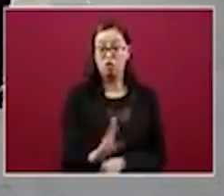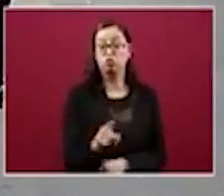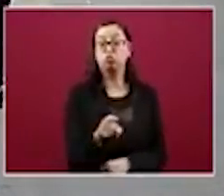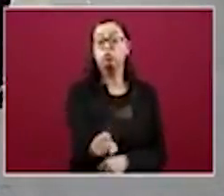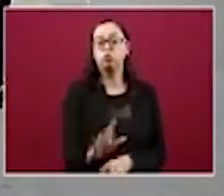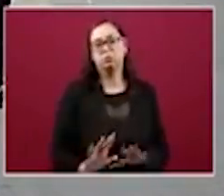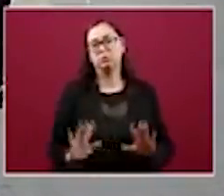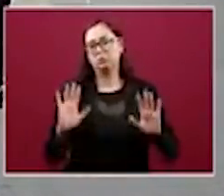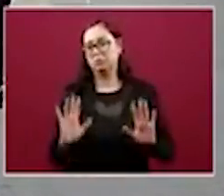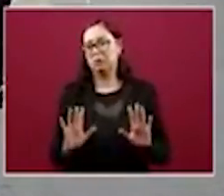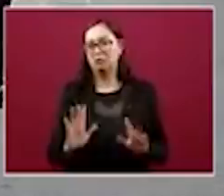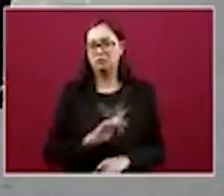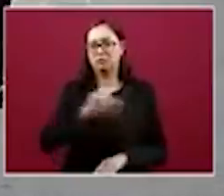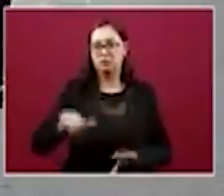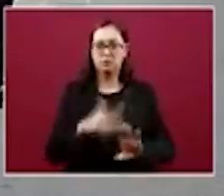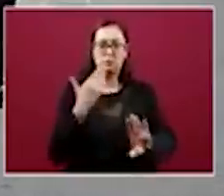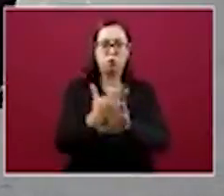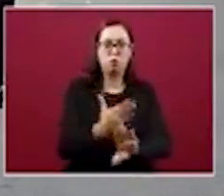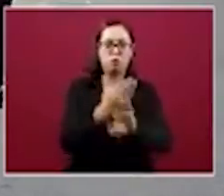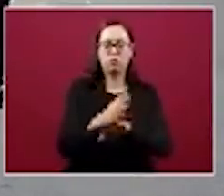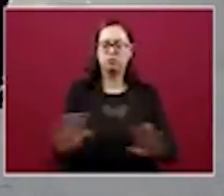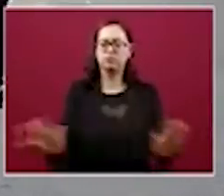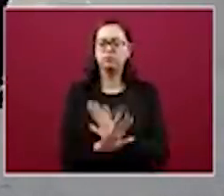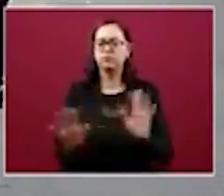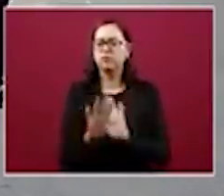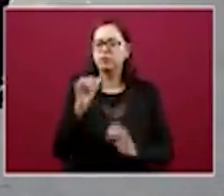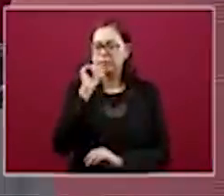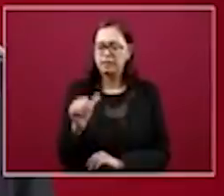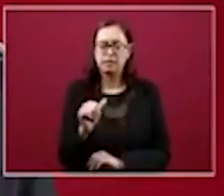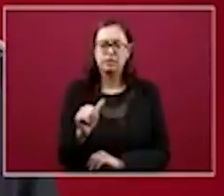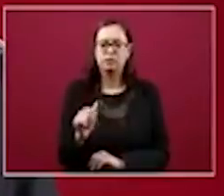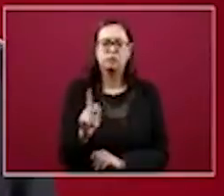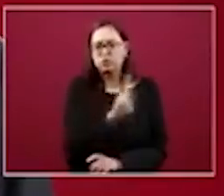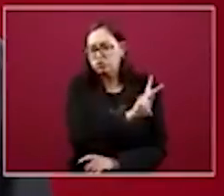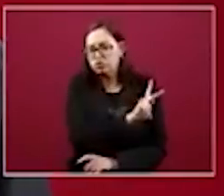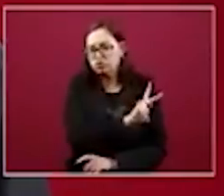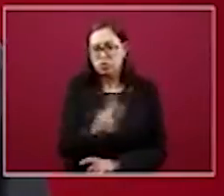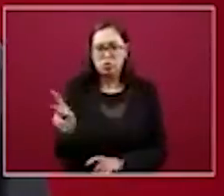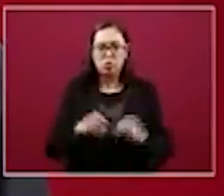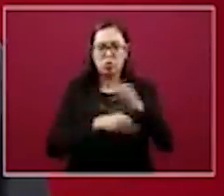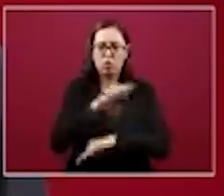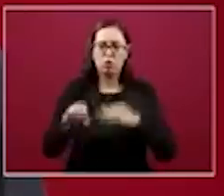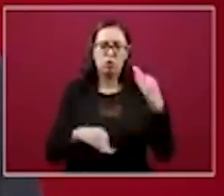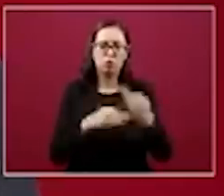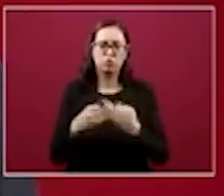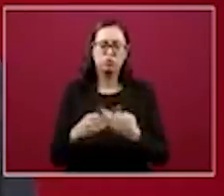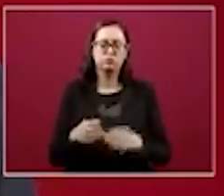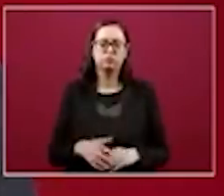haber represalias en contra de nadie, además somos todos,